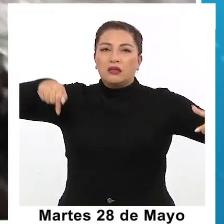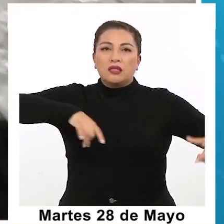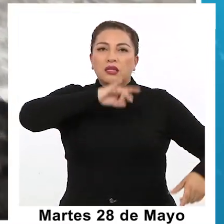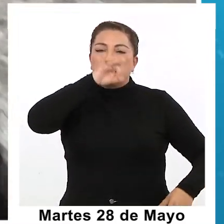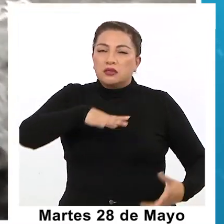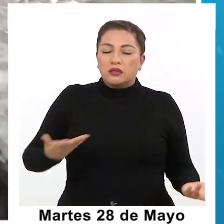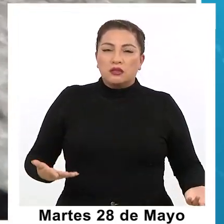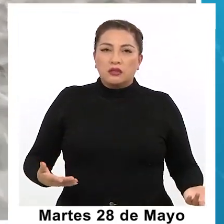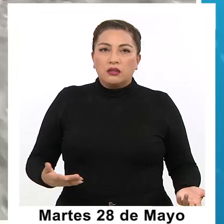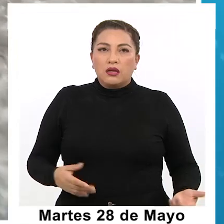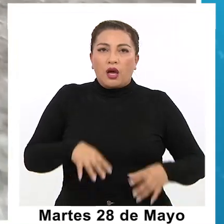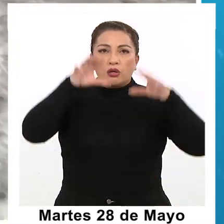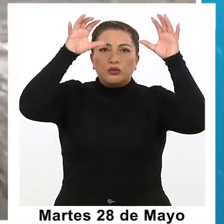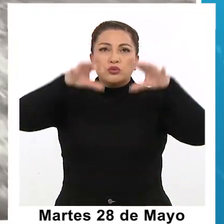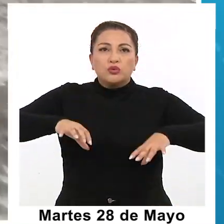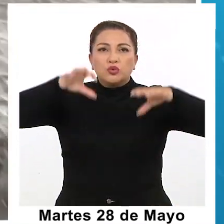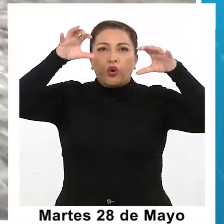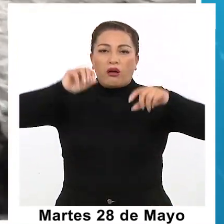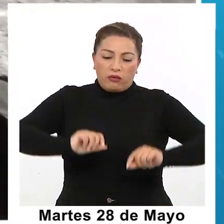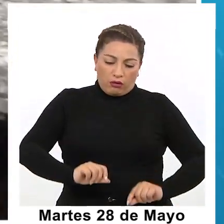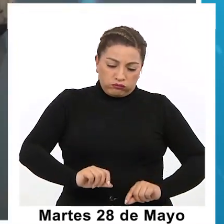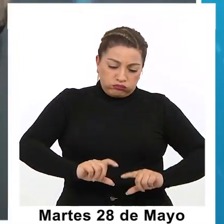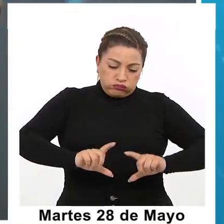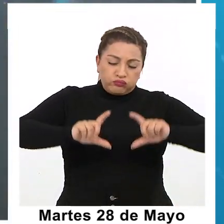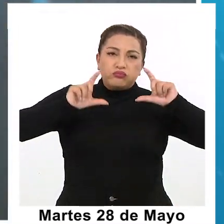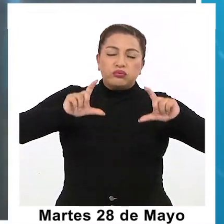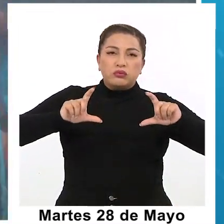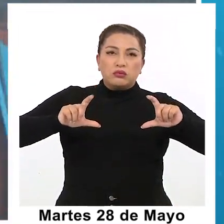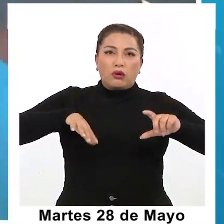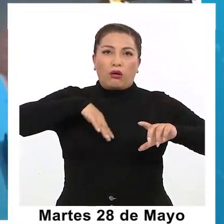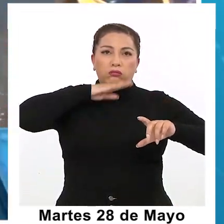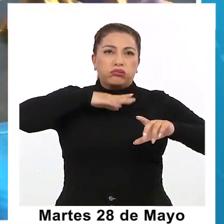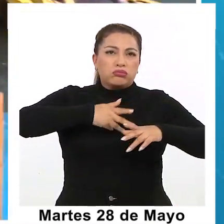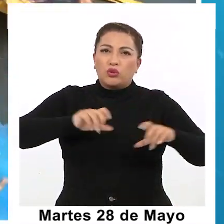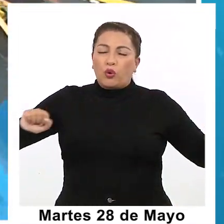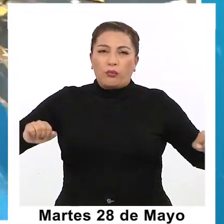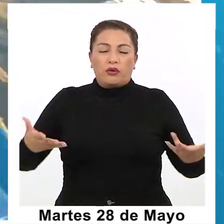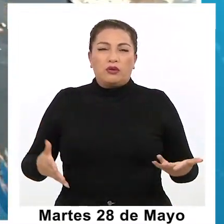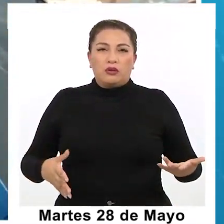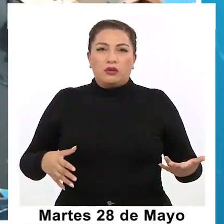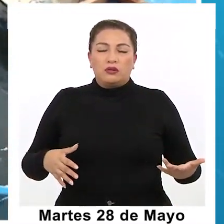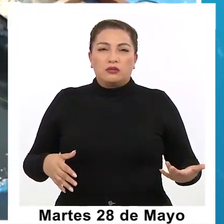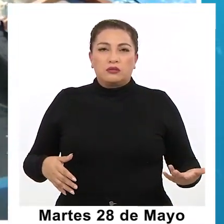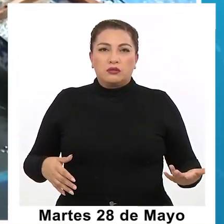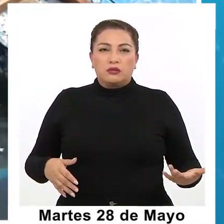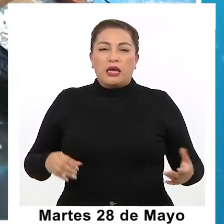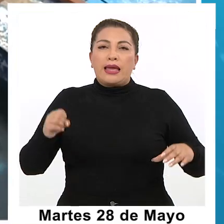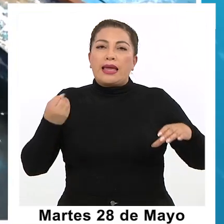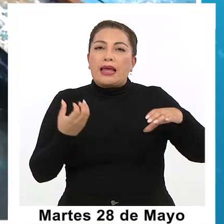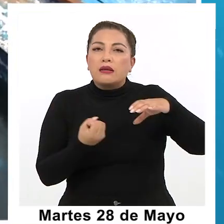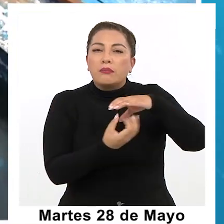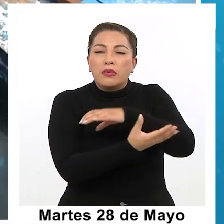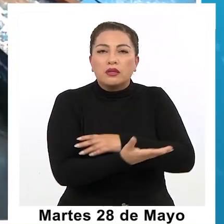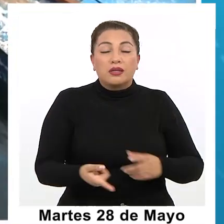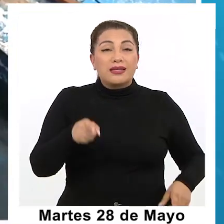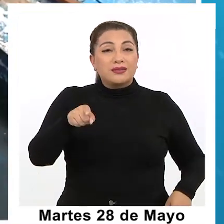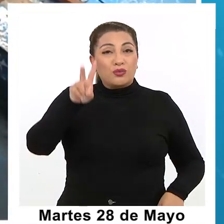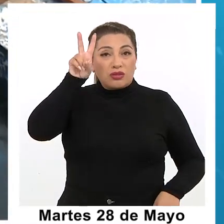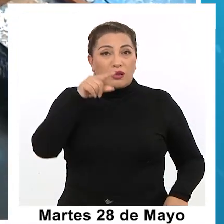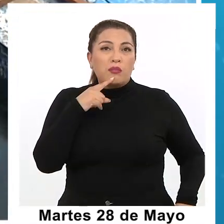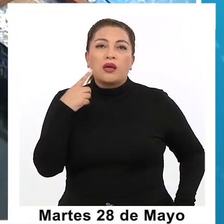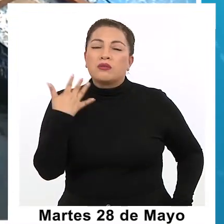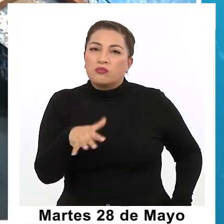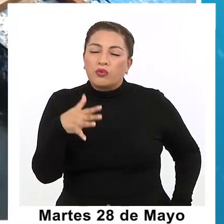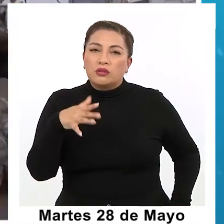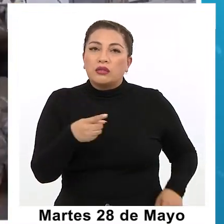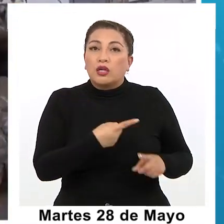mm. Chile, llueve unos milímetros que no es lo más alto y colapsa? Colapsa las Perfecto. estaciones de metro. Entonces, ahí hay una brecha importante